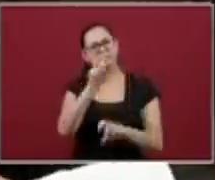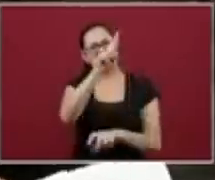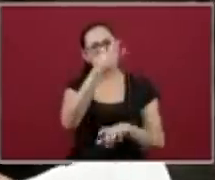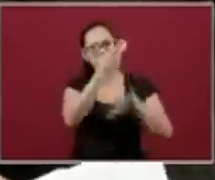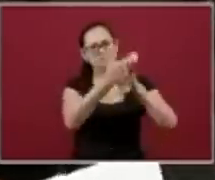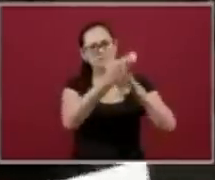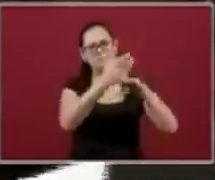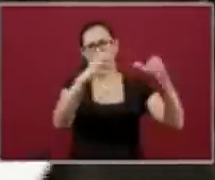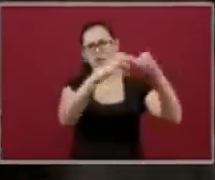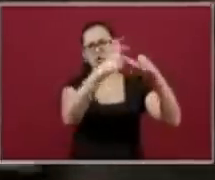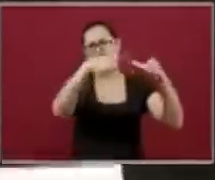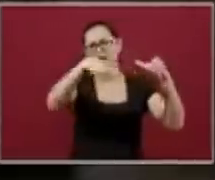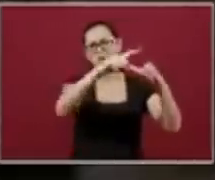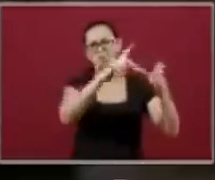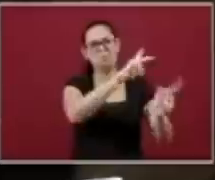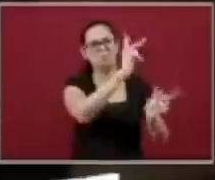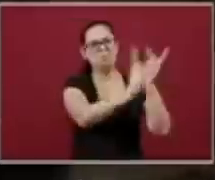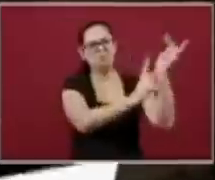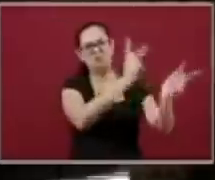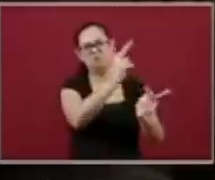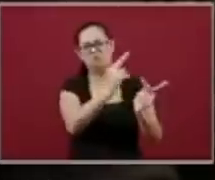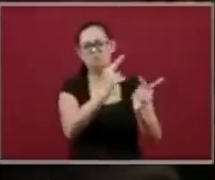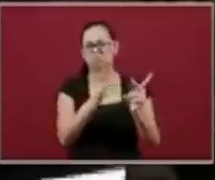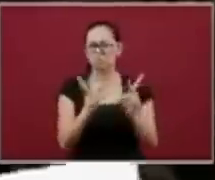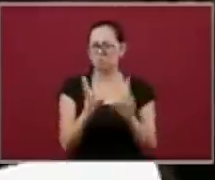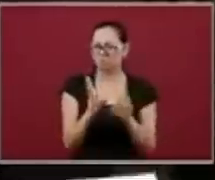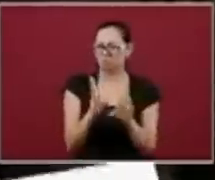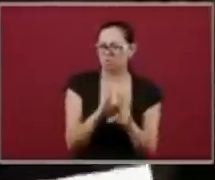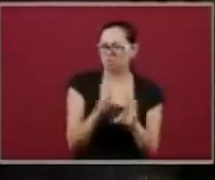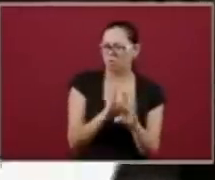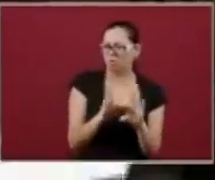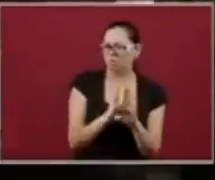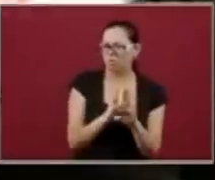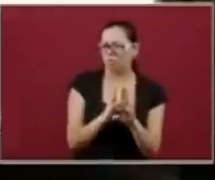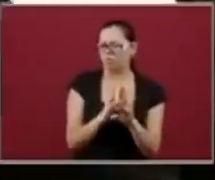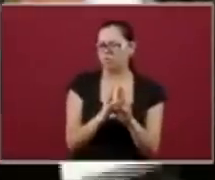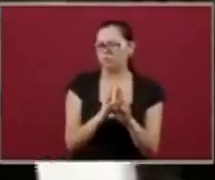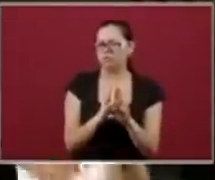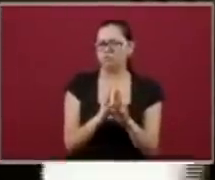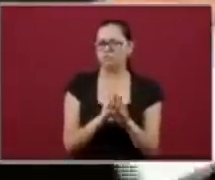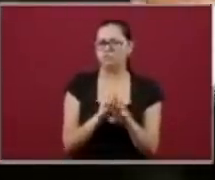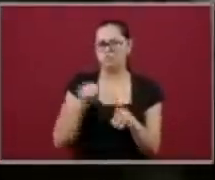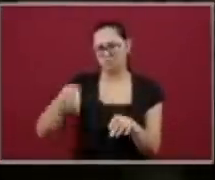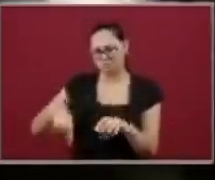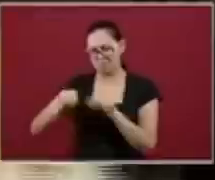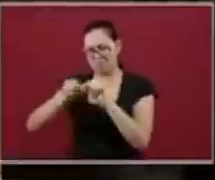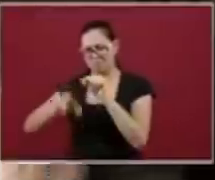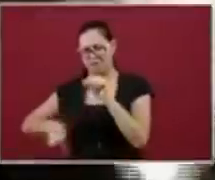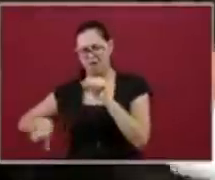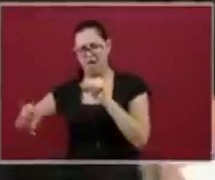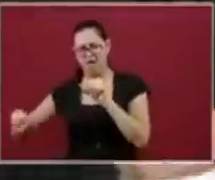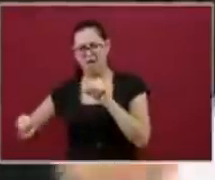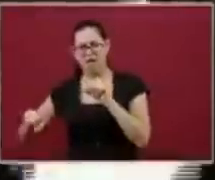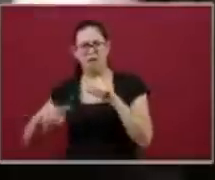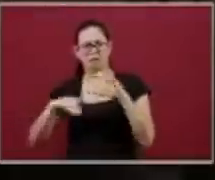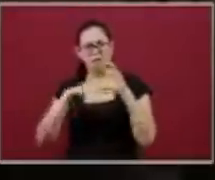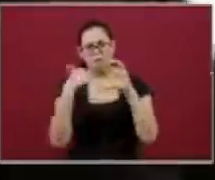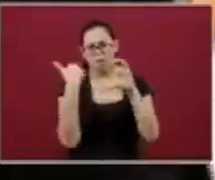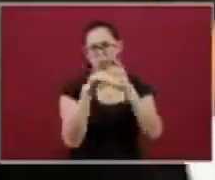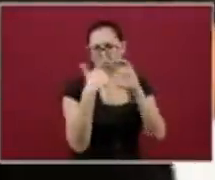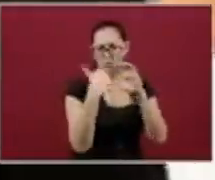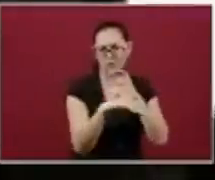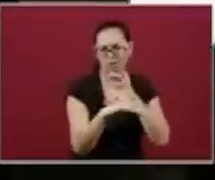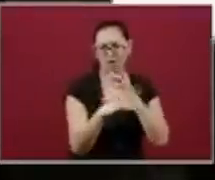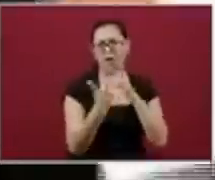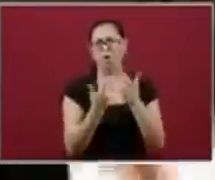Unidos, básicamente. ¿Con qué mecanismos se puede consultar a esta población? ¿Sería desde México, a través de correo, a través